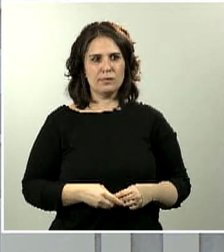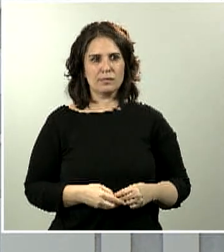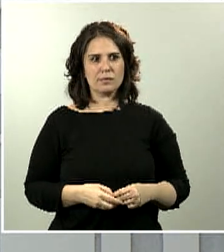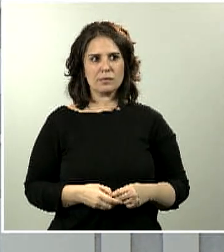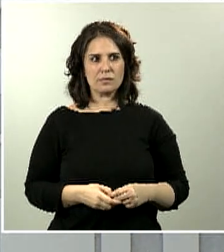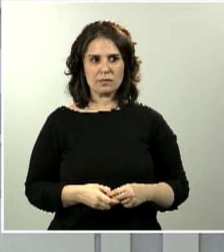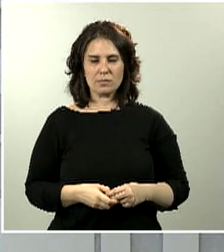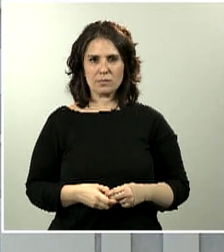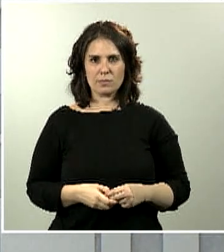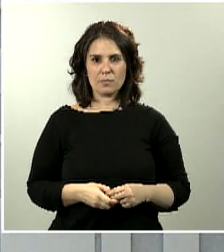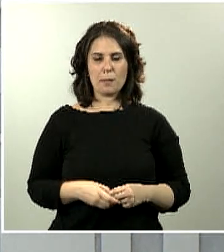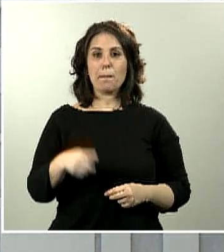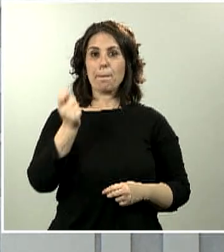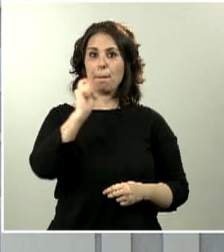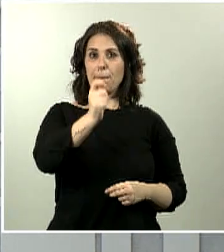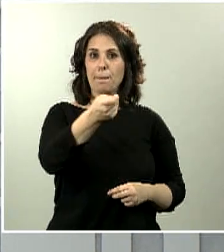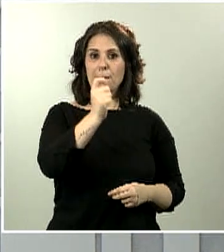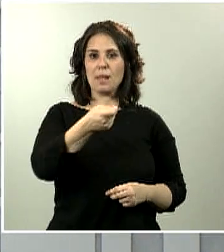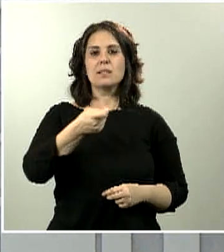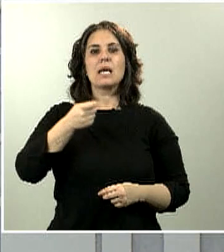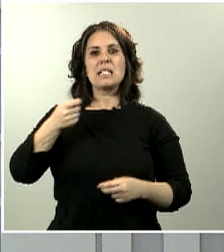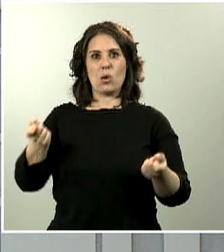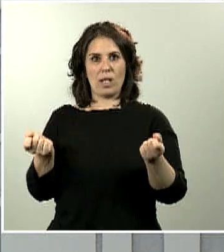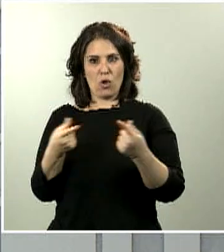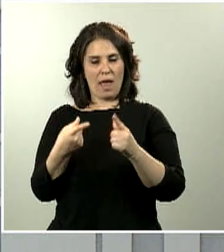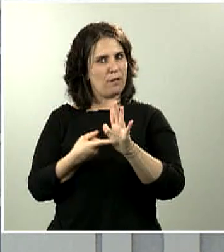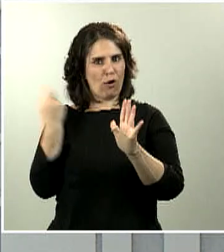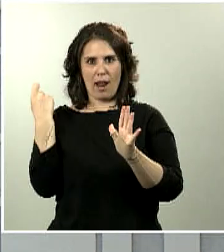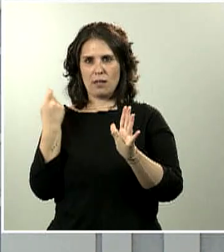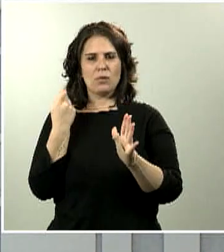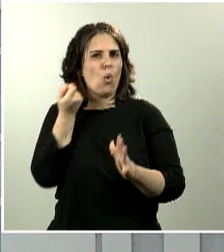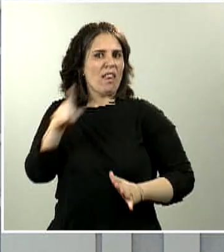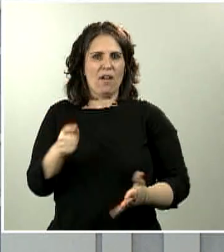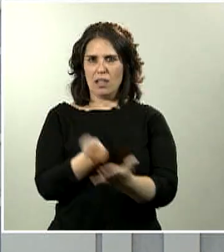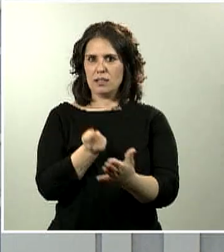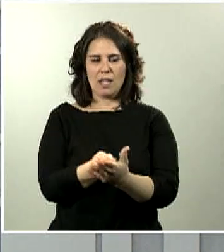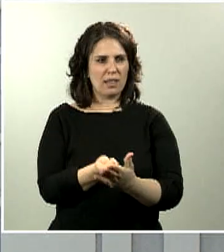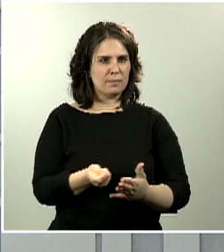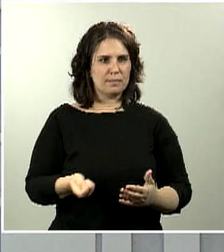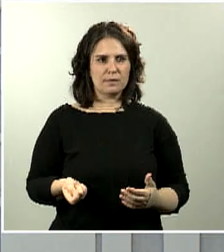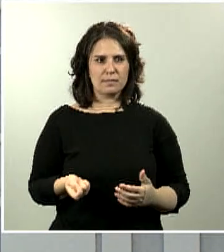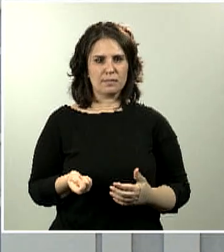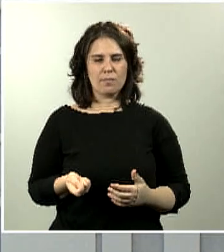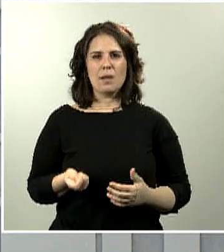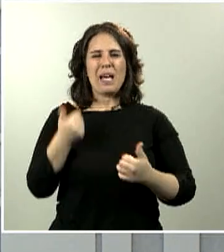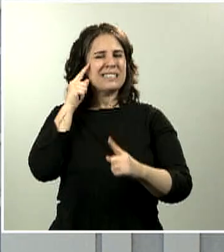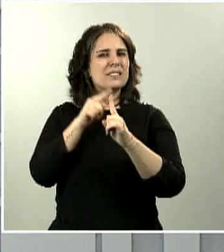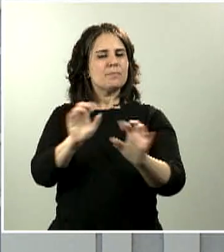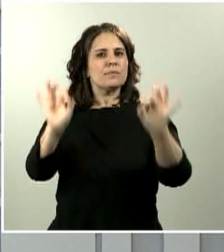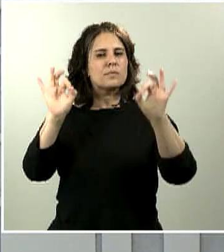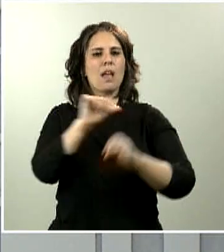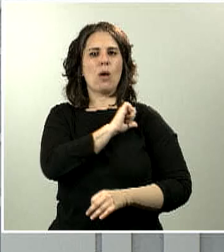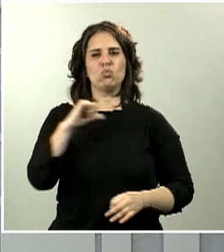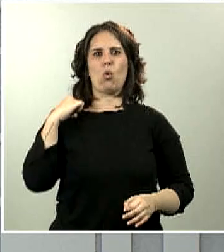también la exoneración de las cuotas de seguridad social y está dirigido fundamentalmente, como digo, a autónomos que han visto cerrado el